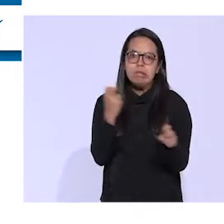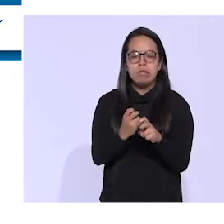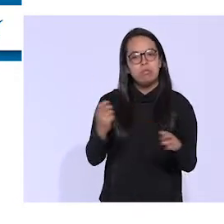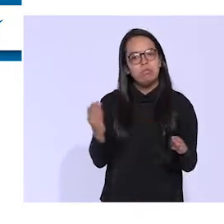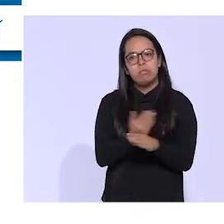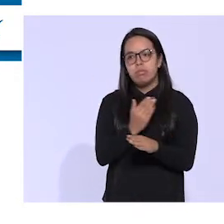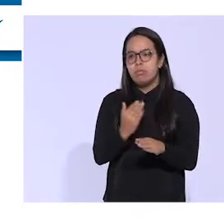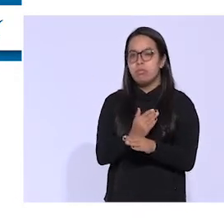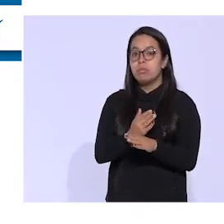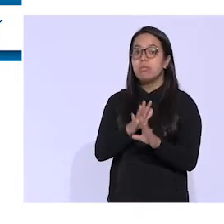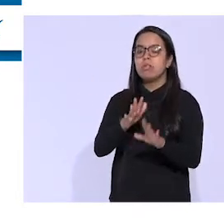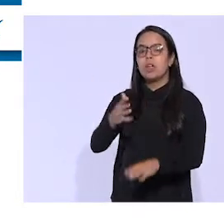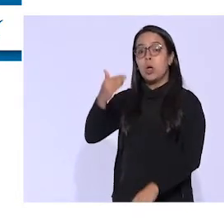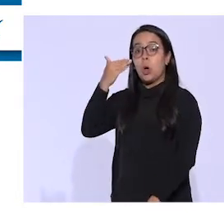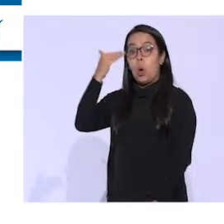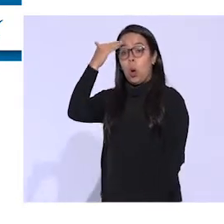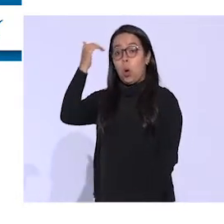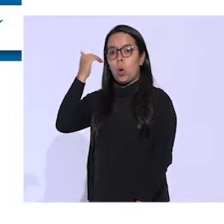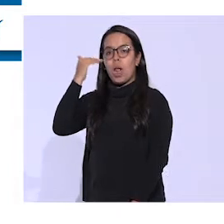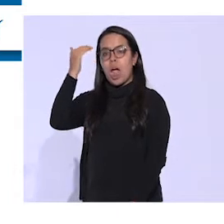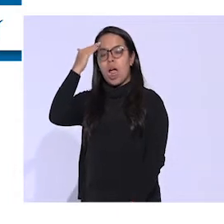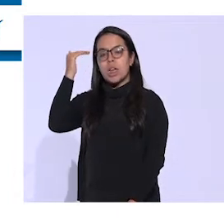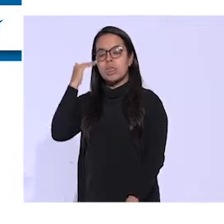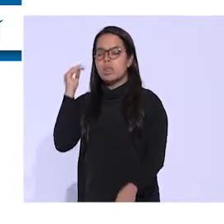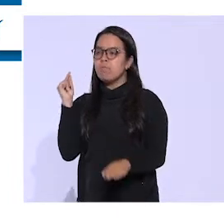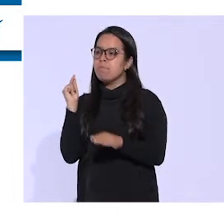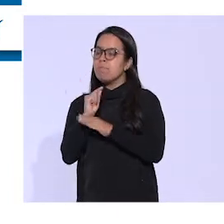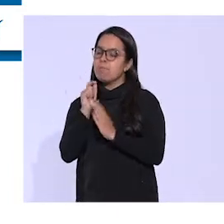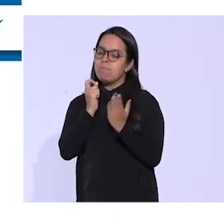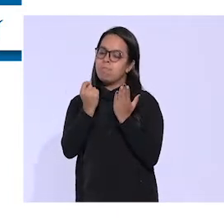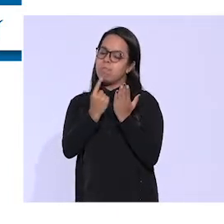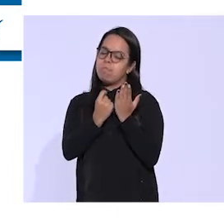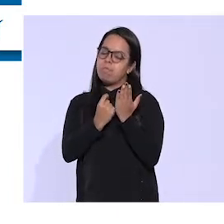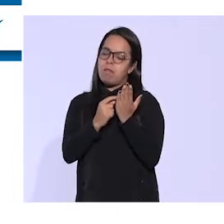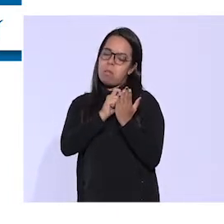los coreanos son muy críticos en los cuestionarios.